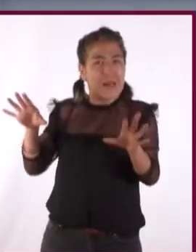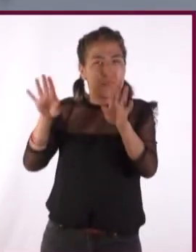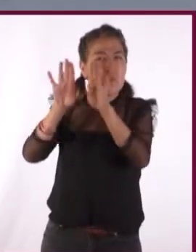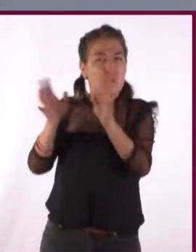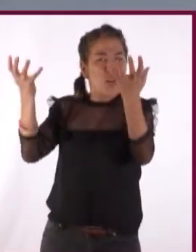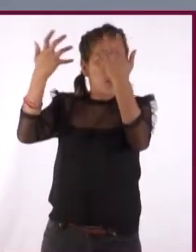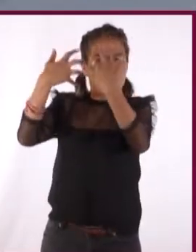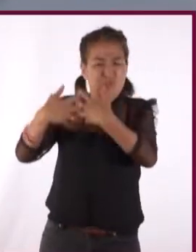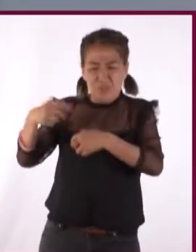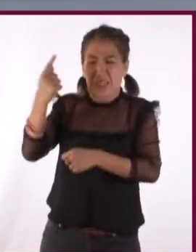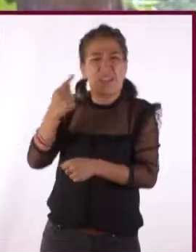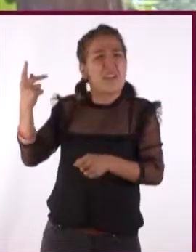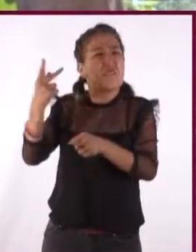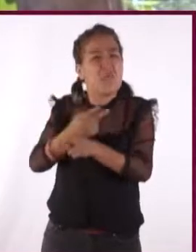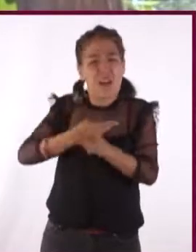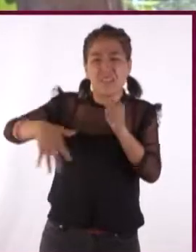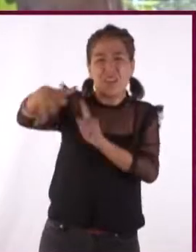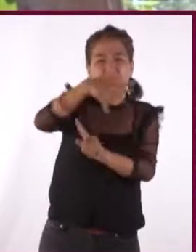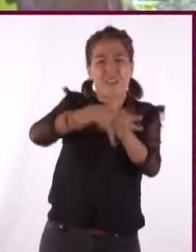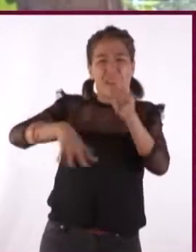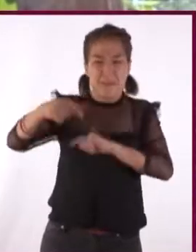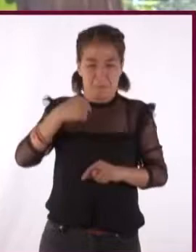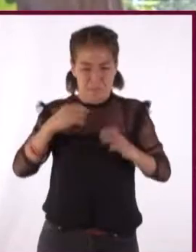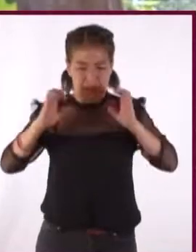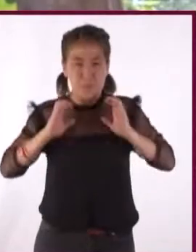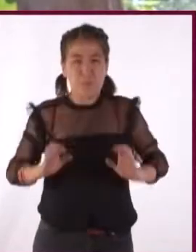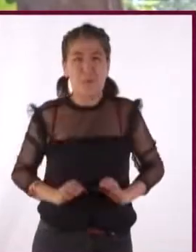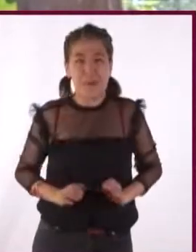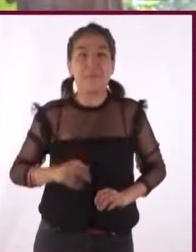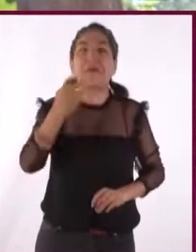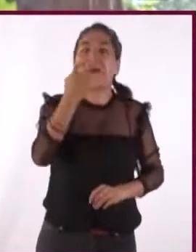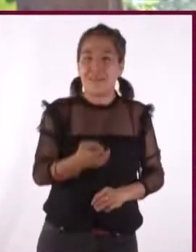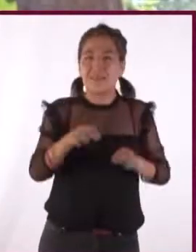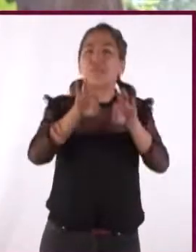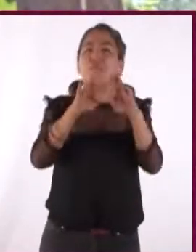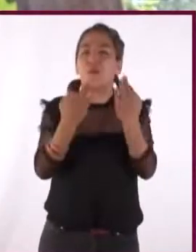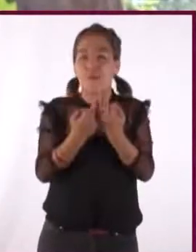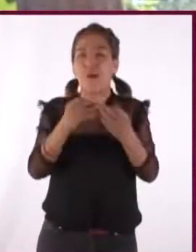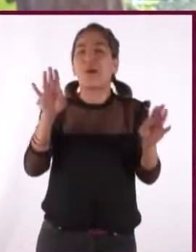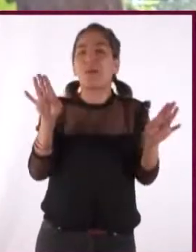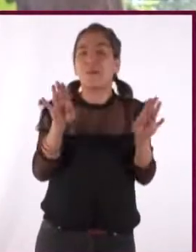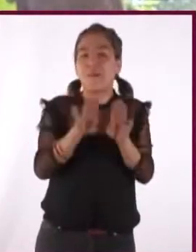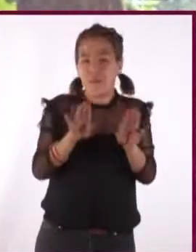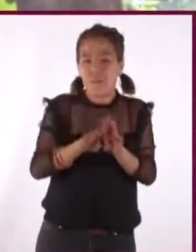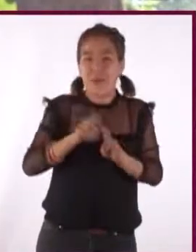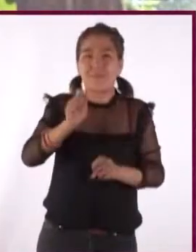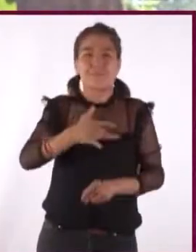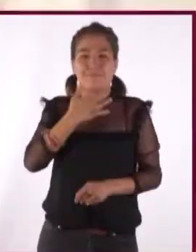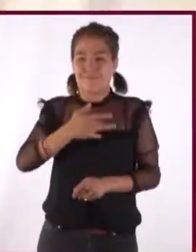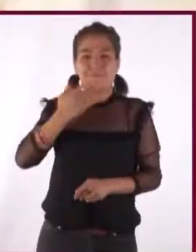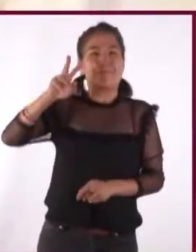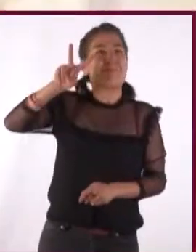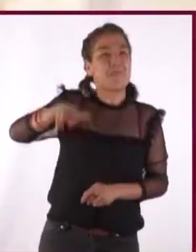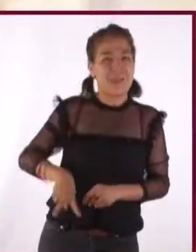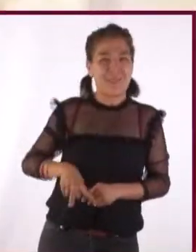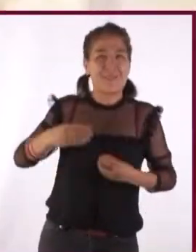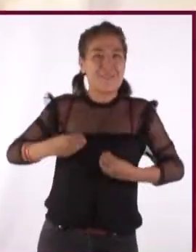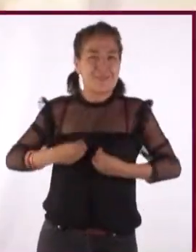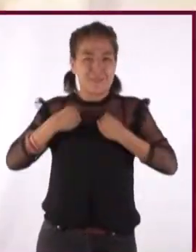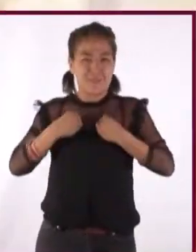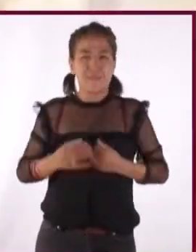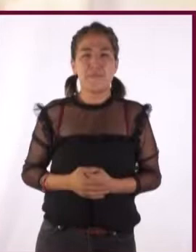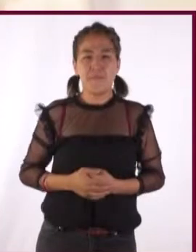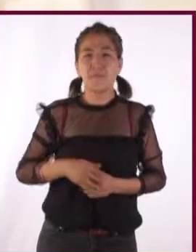de qué está pasando en su entorno, ¿no? Entonces, creo que esa es la forma en que podemos acceder a la realidad. En este